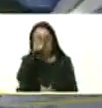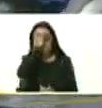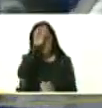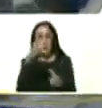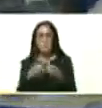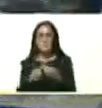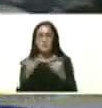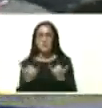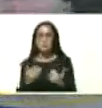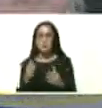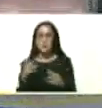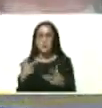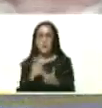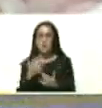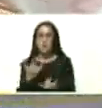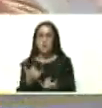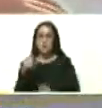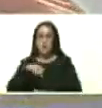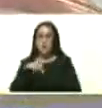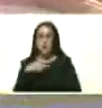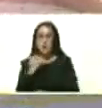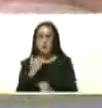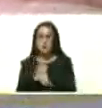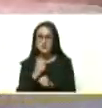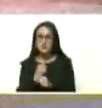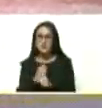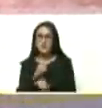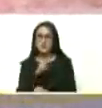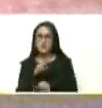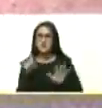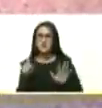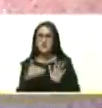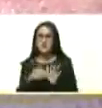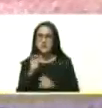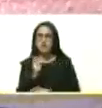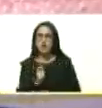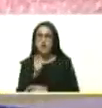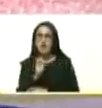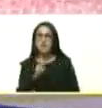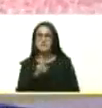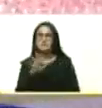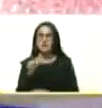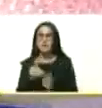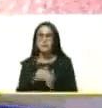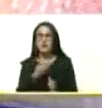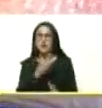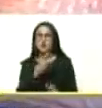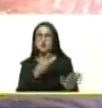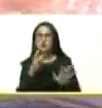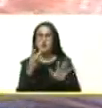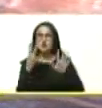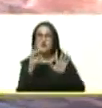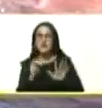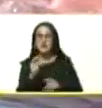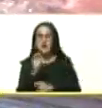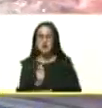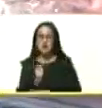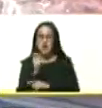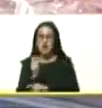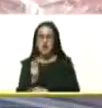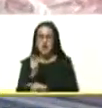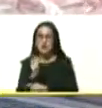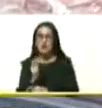acuícola, al corte del día de hoy, estamos trabajando unas 26.000 toneladas, 25.870 toneladas,